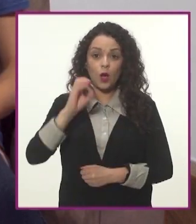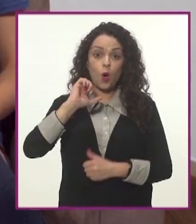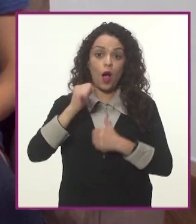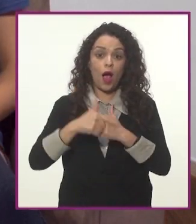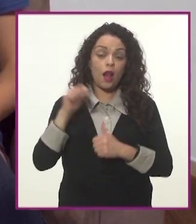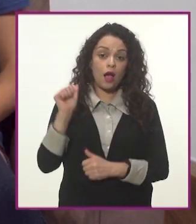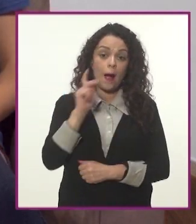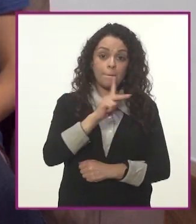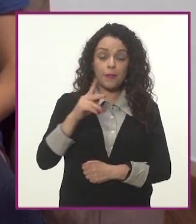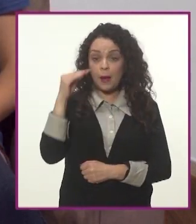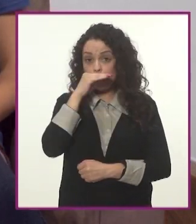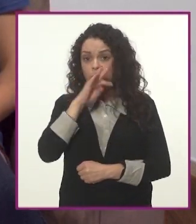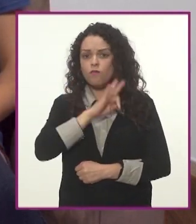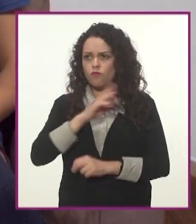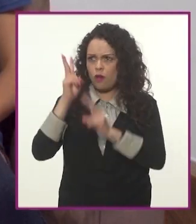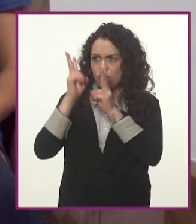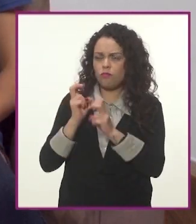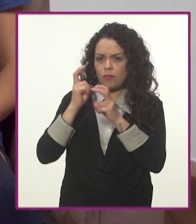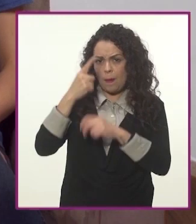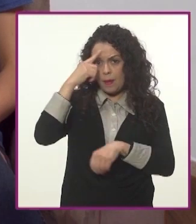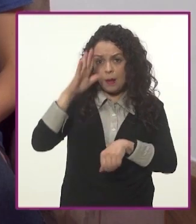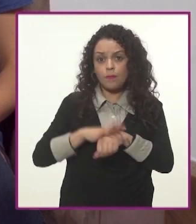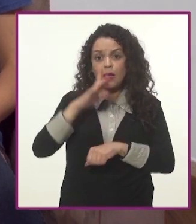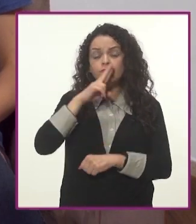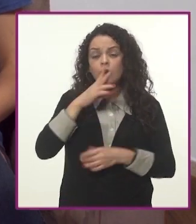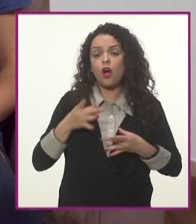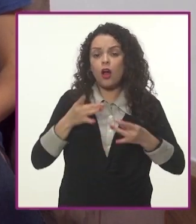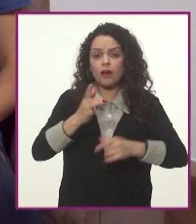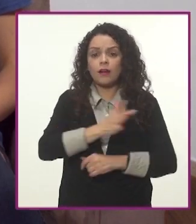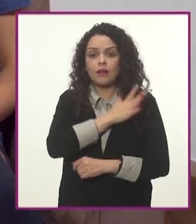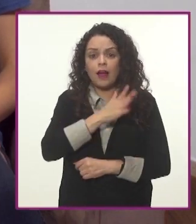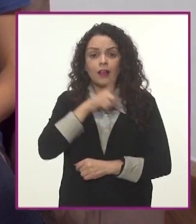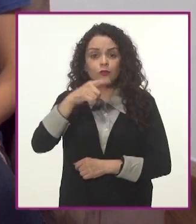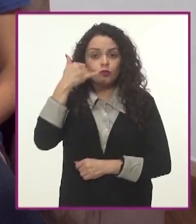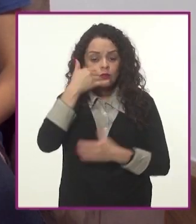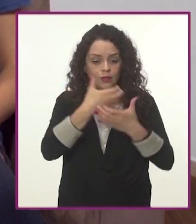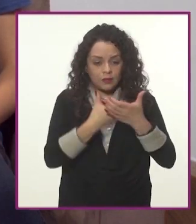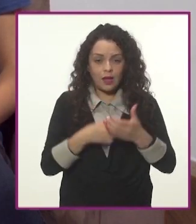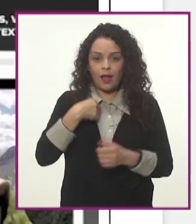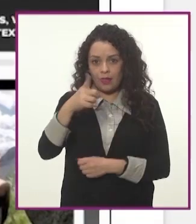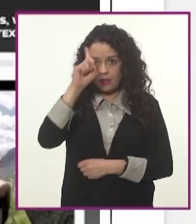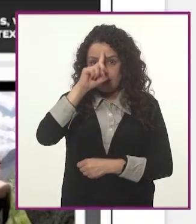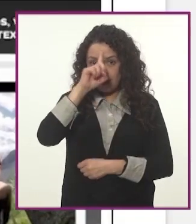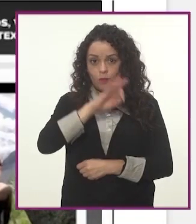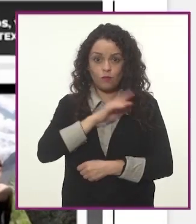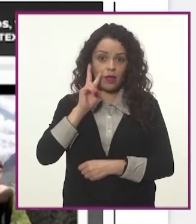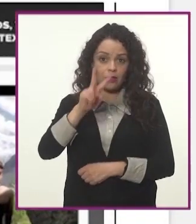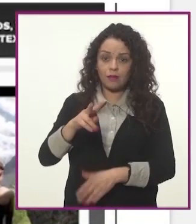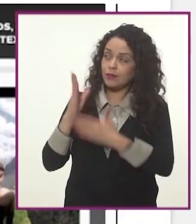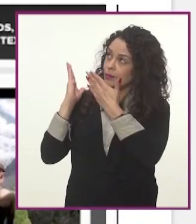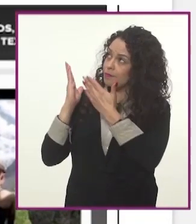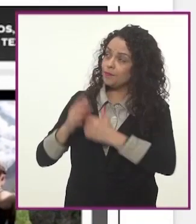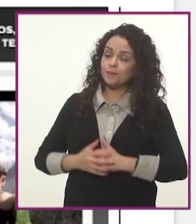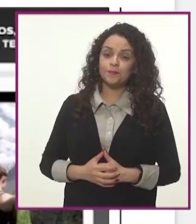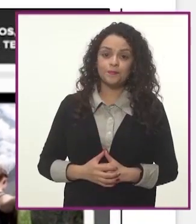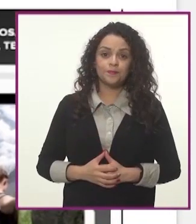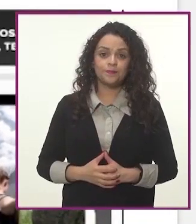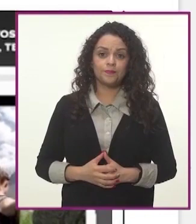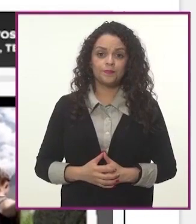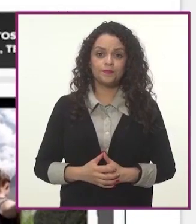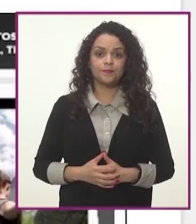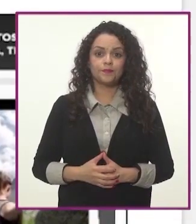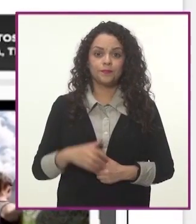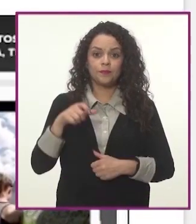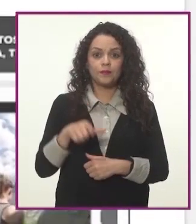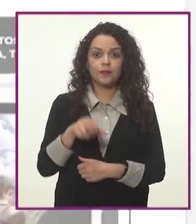gratuita para mejorar la calidad de la edición en su celular, aquí les dejamos unas sugerencias. Quick es